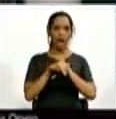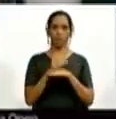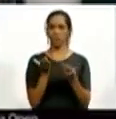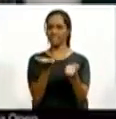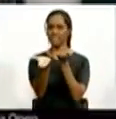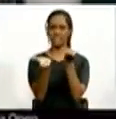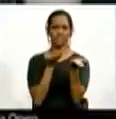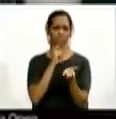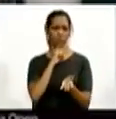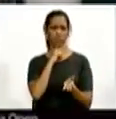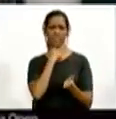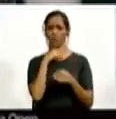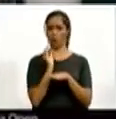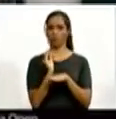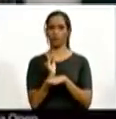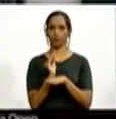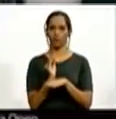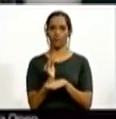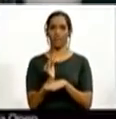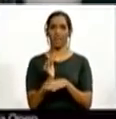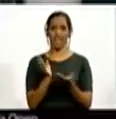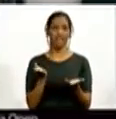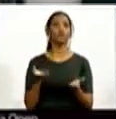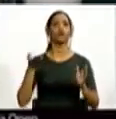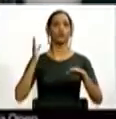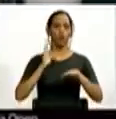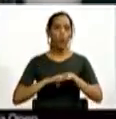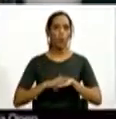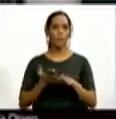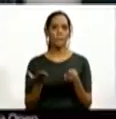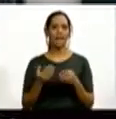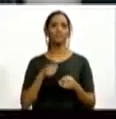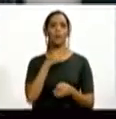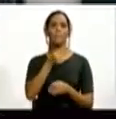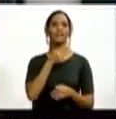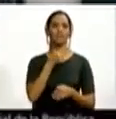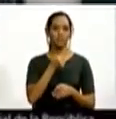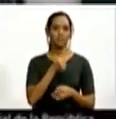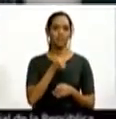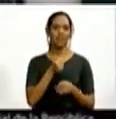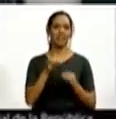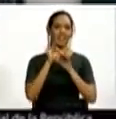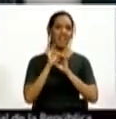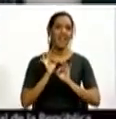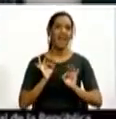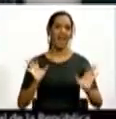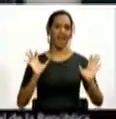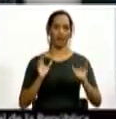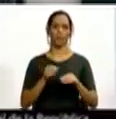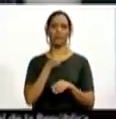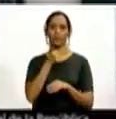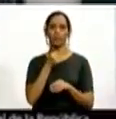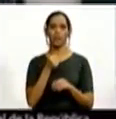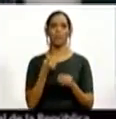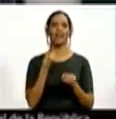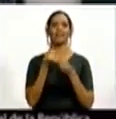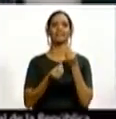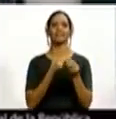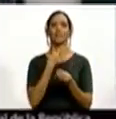servicio secreto lo protegía? Eso es culpa de esos periodistas que dejaron de ser periodistas para ser